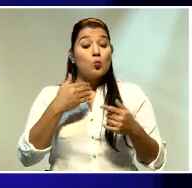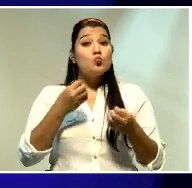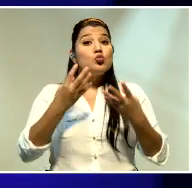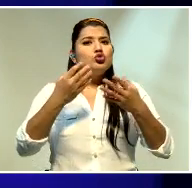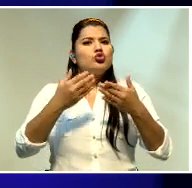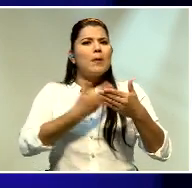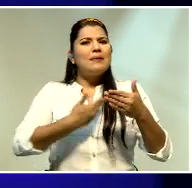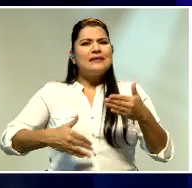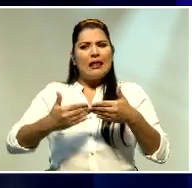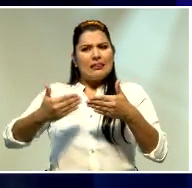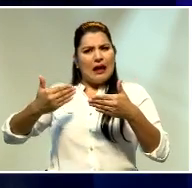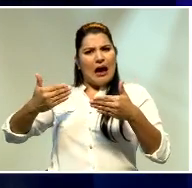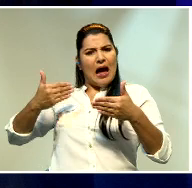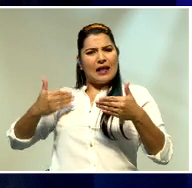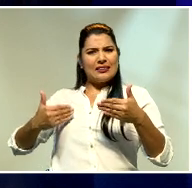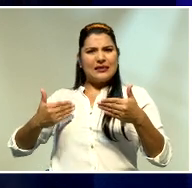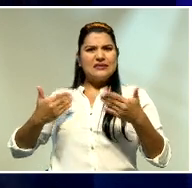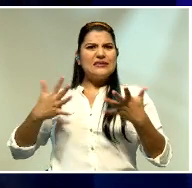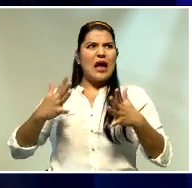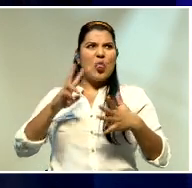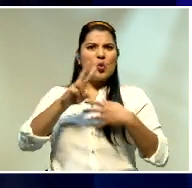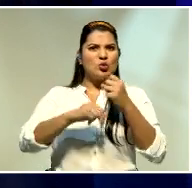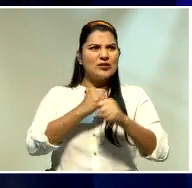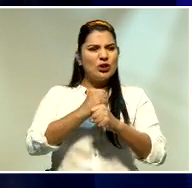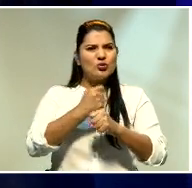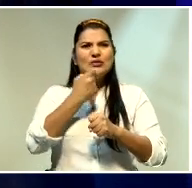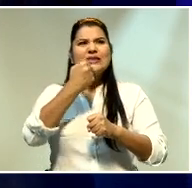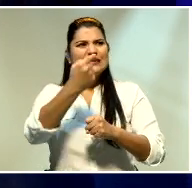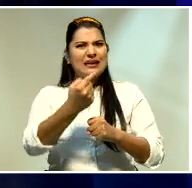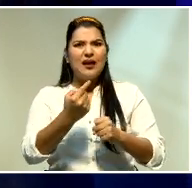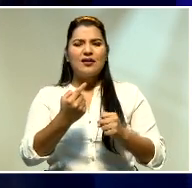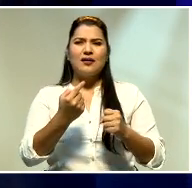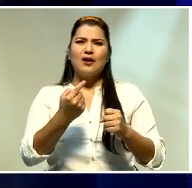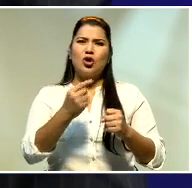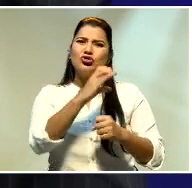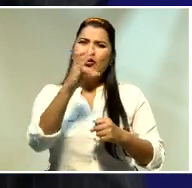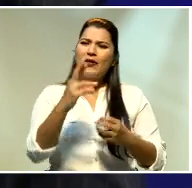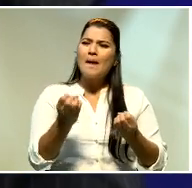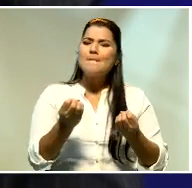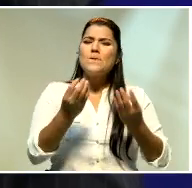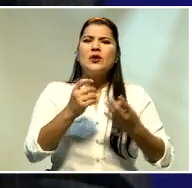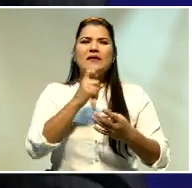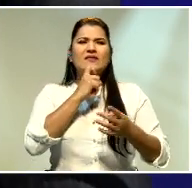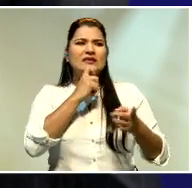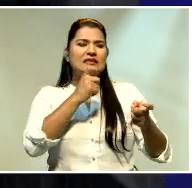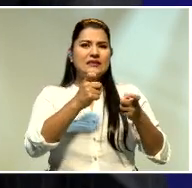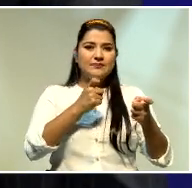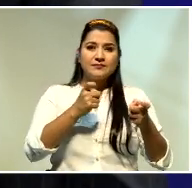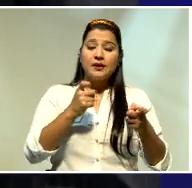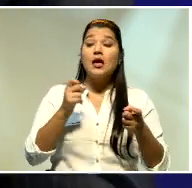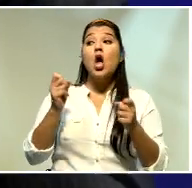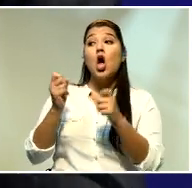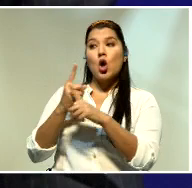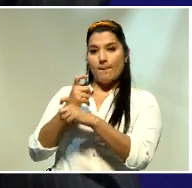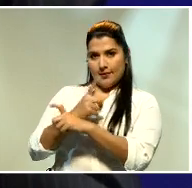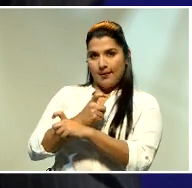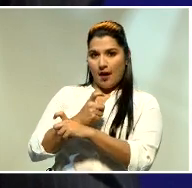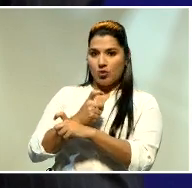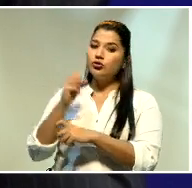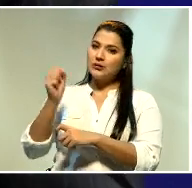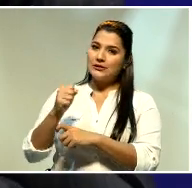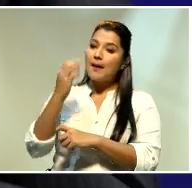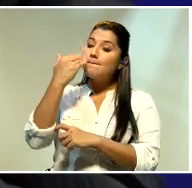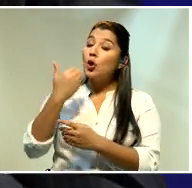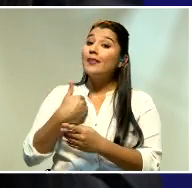dicen, este país es complicado de gobernar. Justamente por eso que usted menciona. Yo tengo que decir, es complicado de gobernar porque es